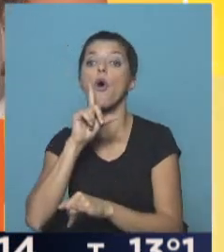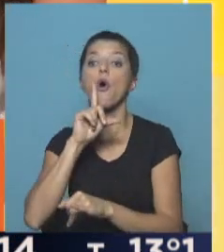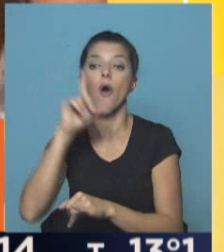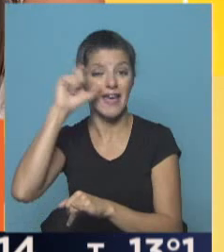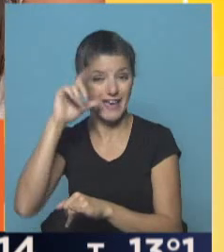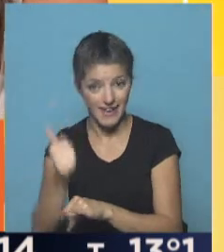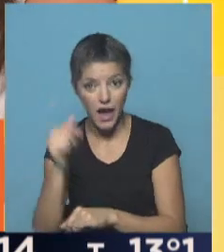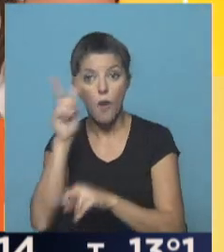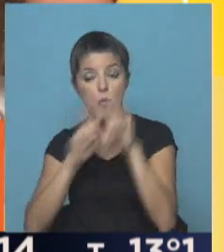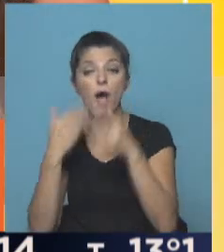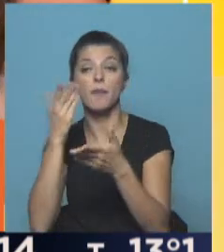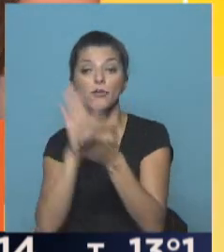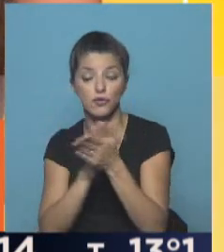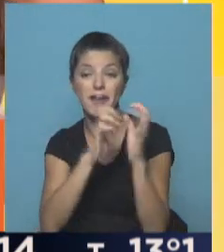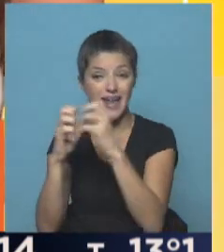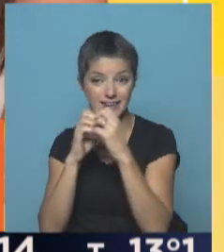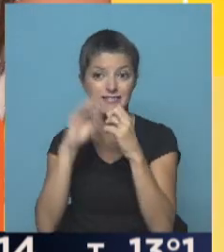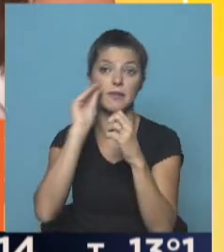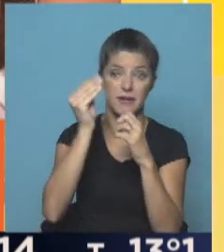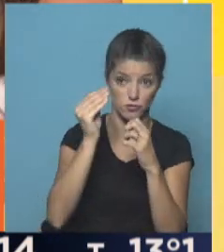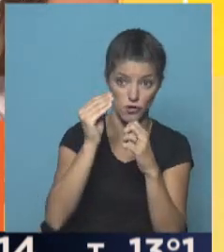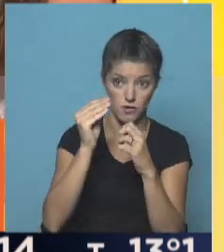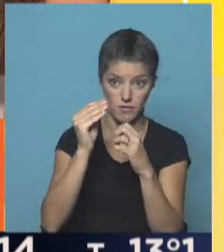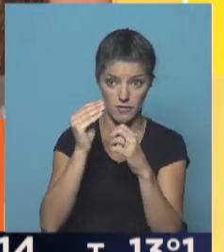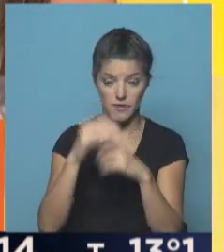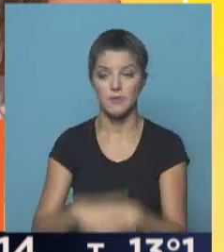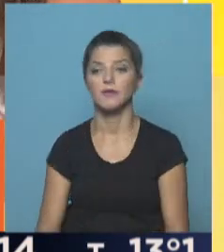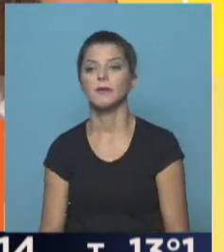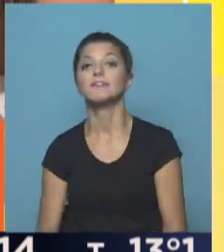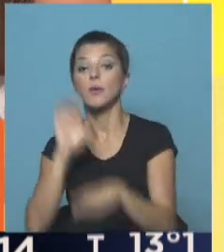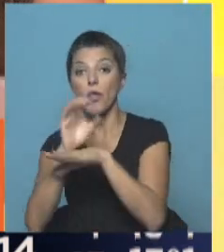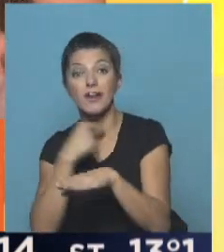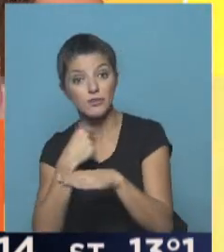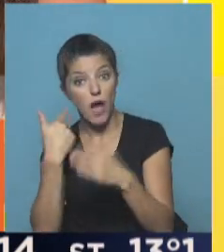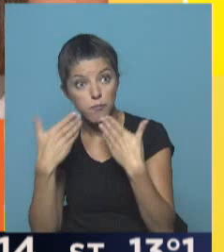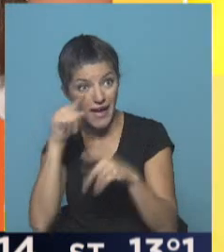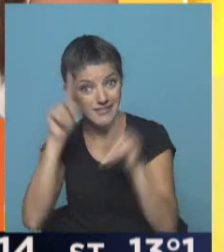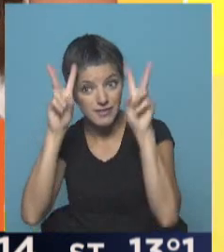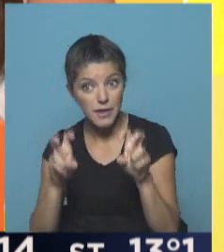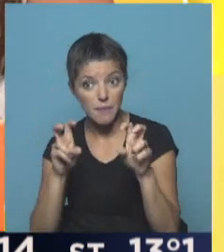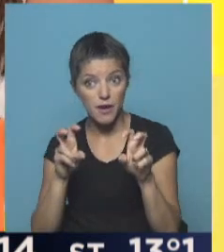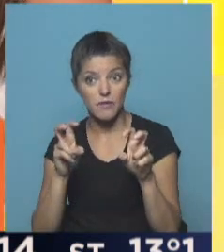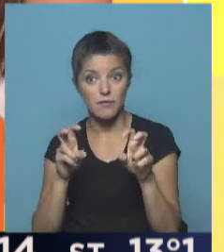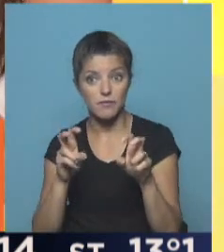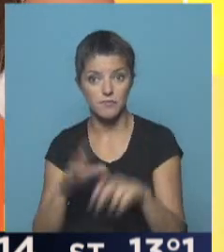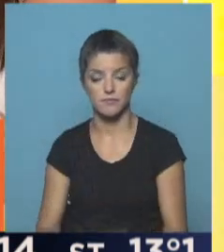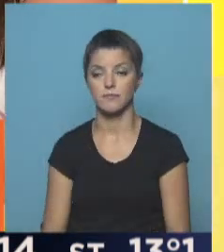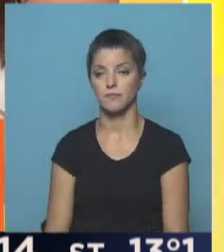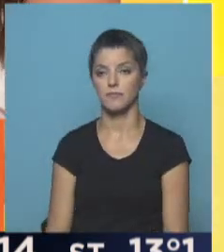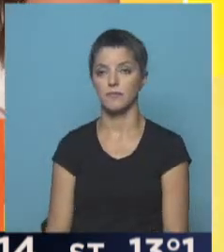lo intentó meter Ecuador, tanto divide Venezuela que se quiso poner en el mismo nivel una